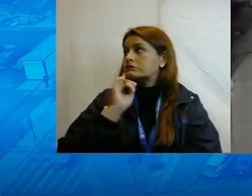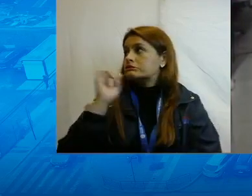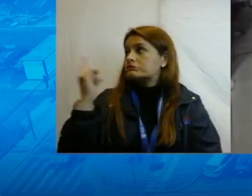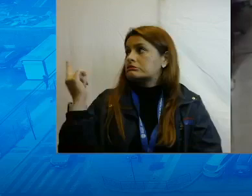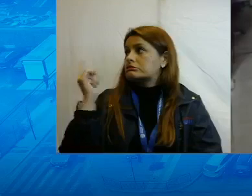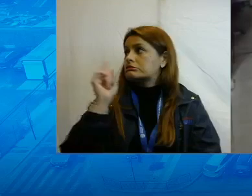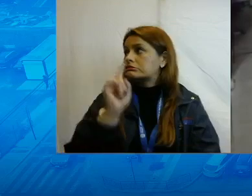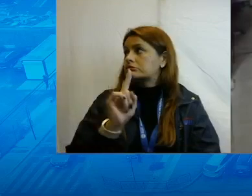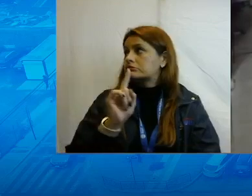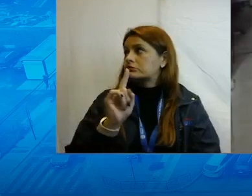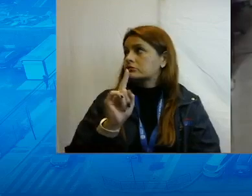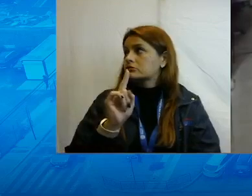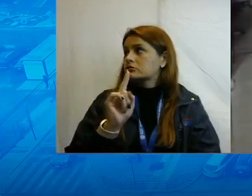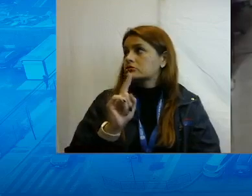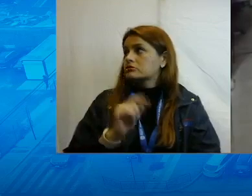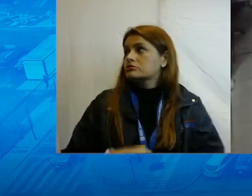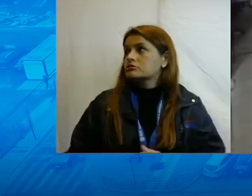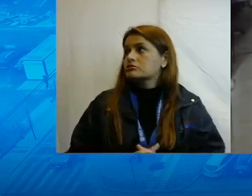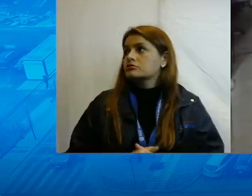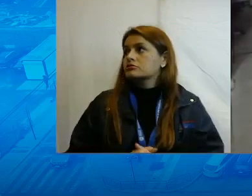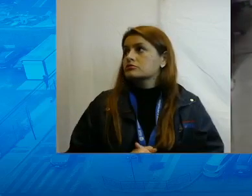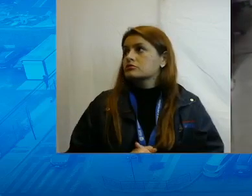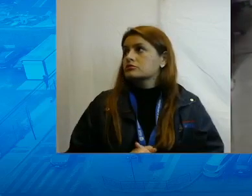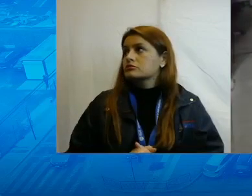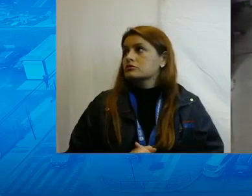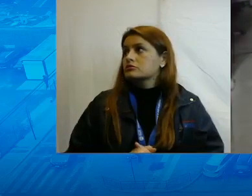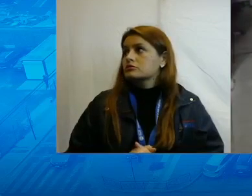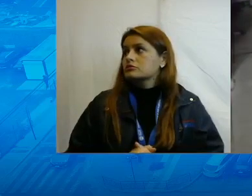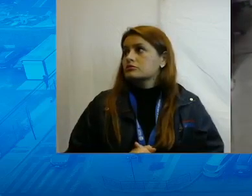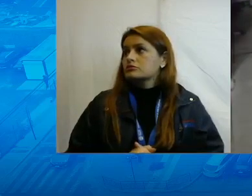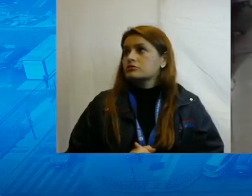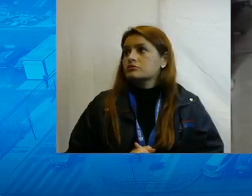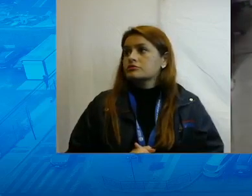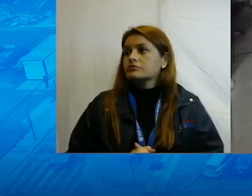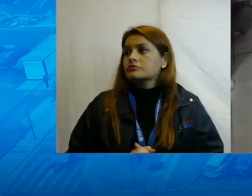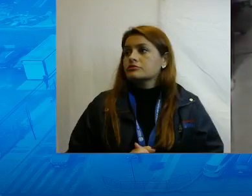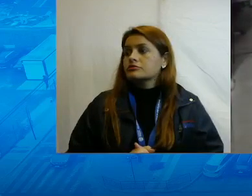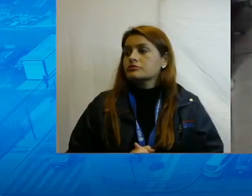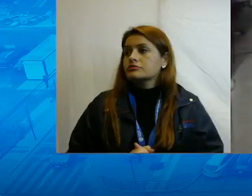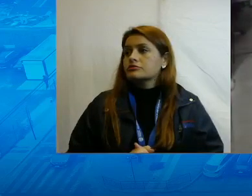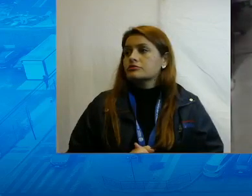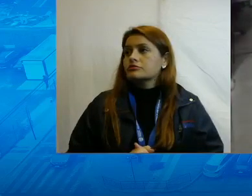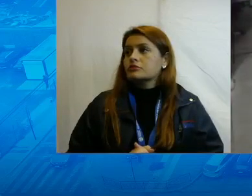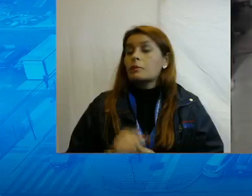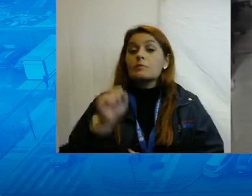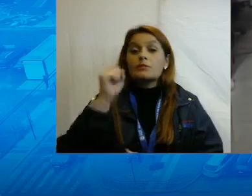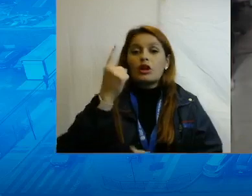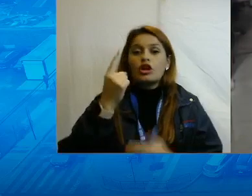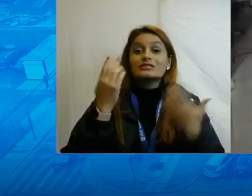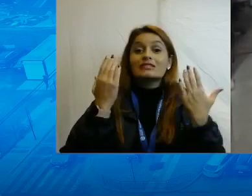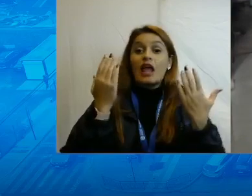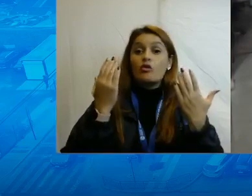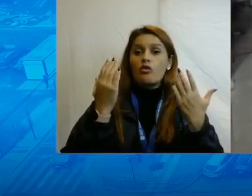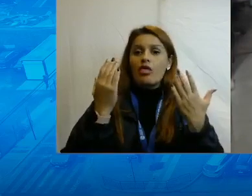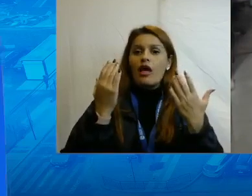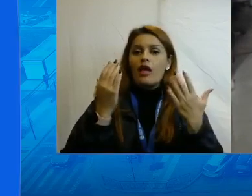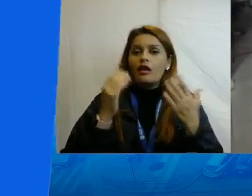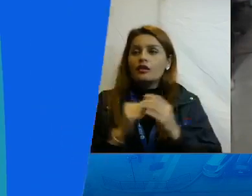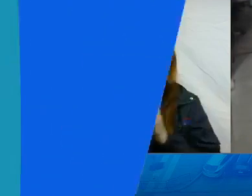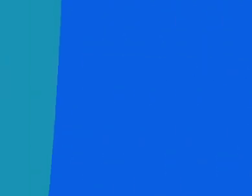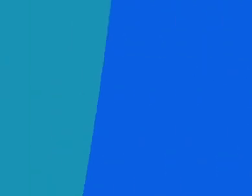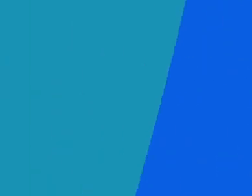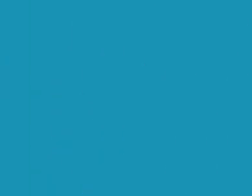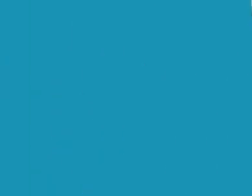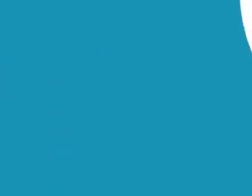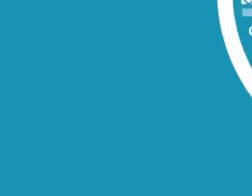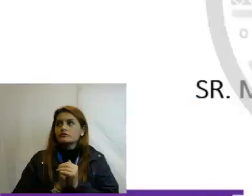el tema, Carlitos? Carlitos Núñez. Ahí está. Sí, bueno, saludar al equipo de la Clínica Veterinaria,